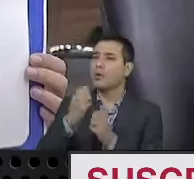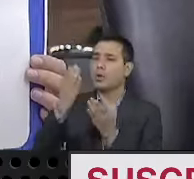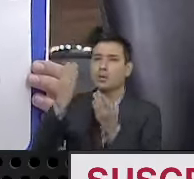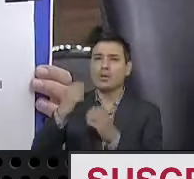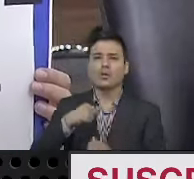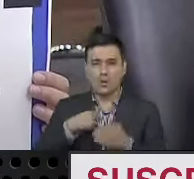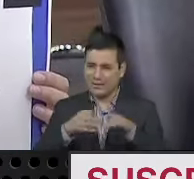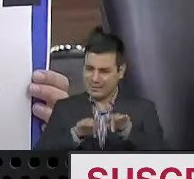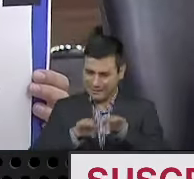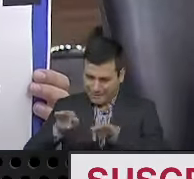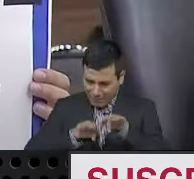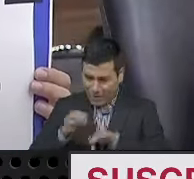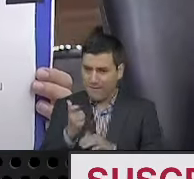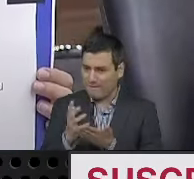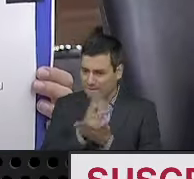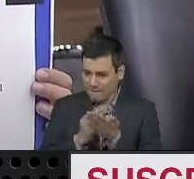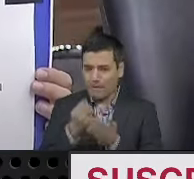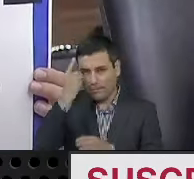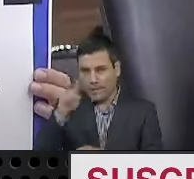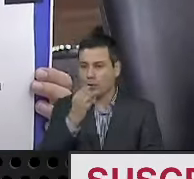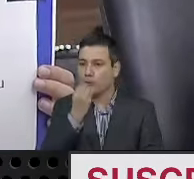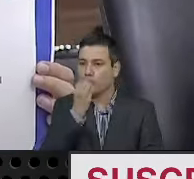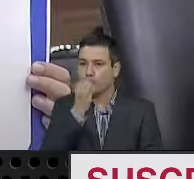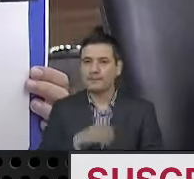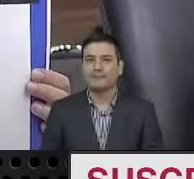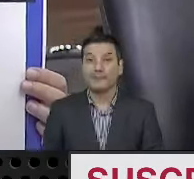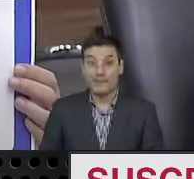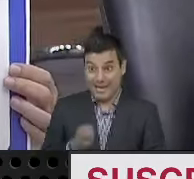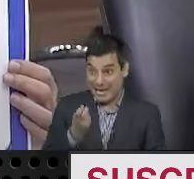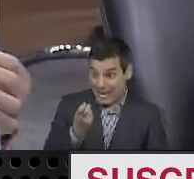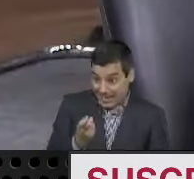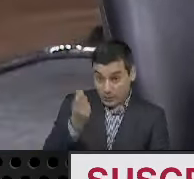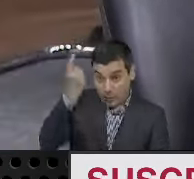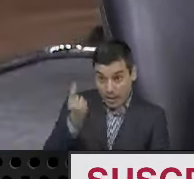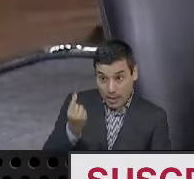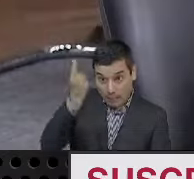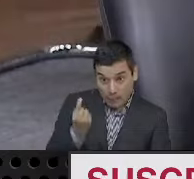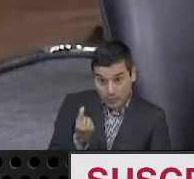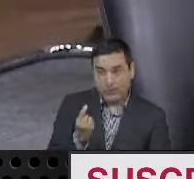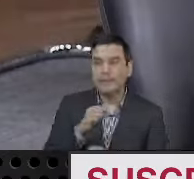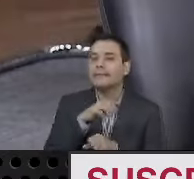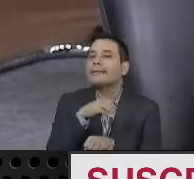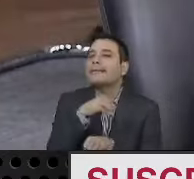trabajando y creo que lo que tenemos que hacer es que estos apoyos sean